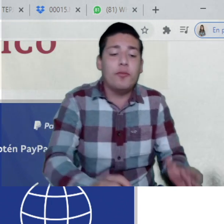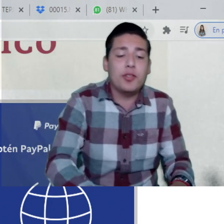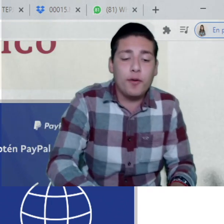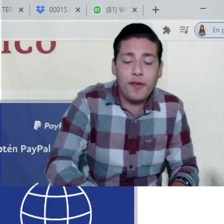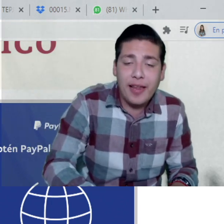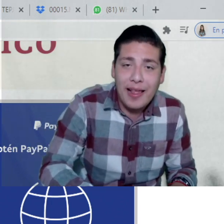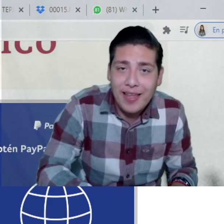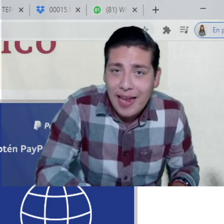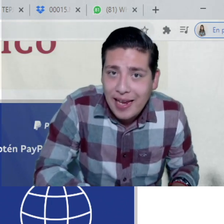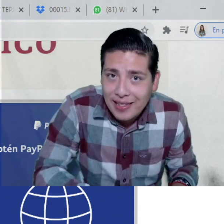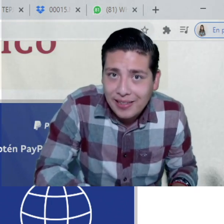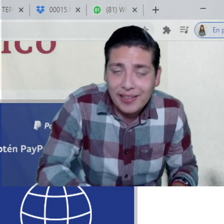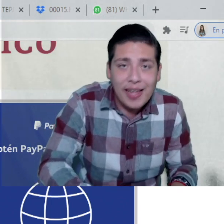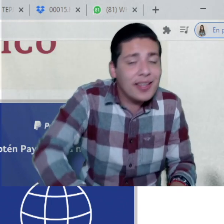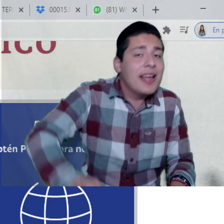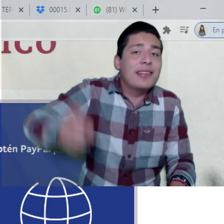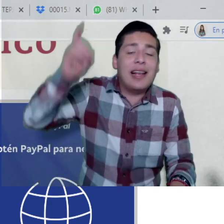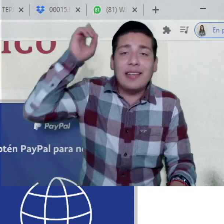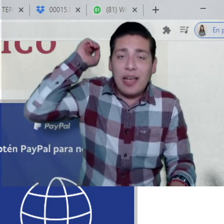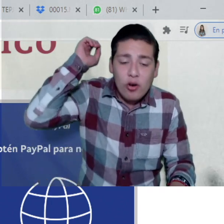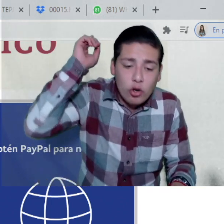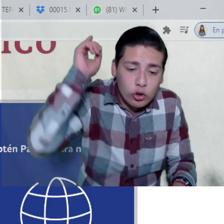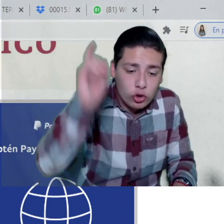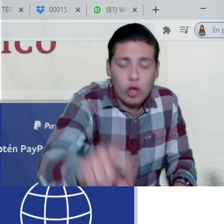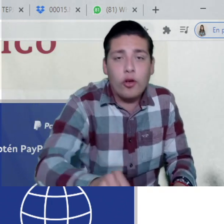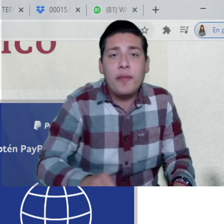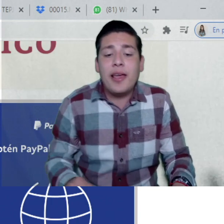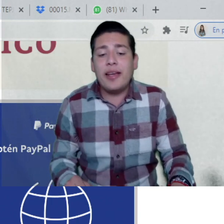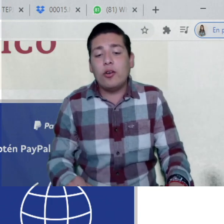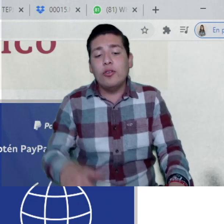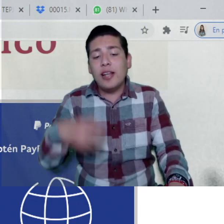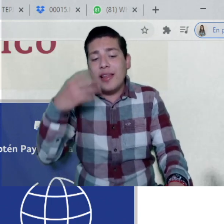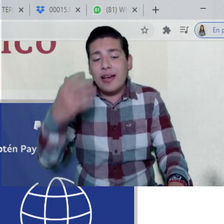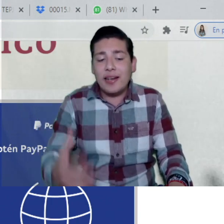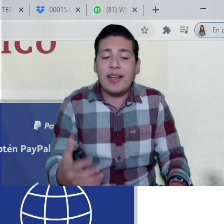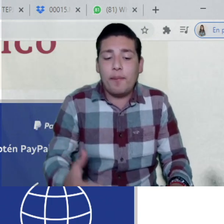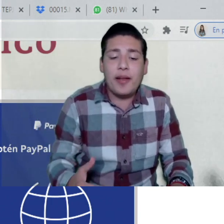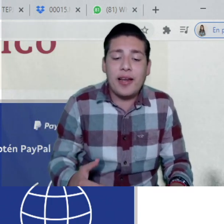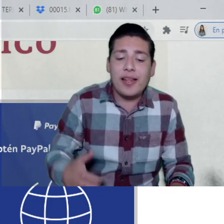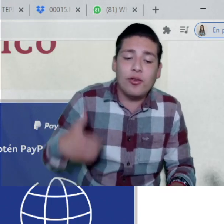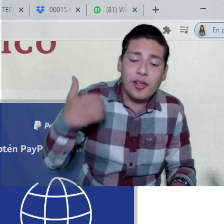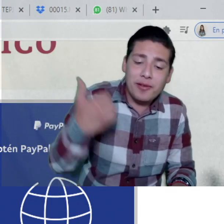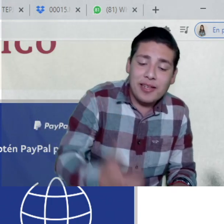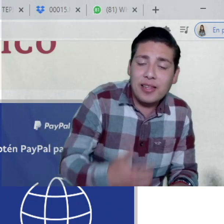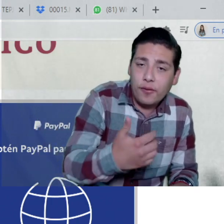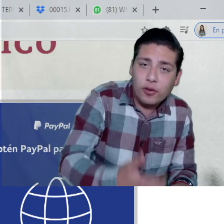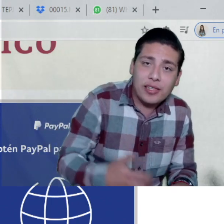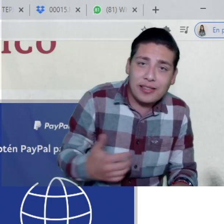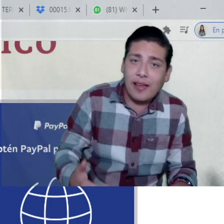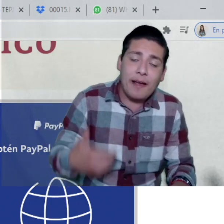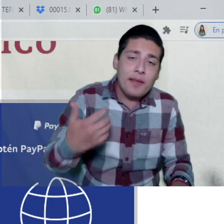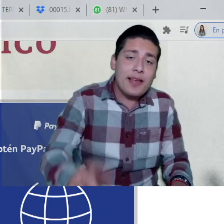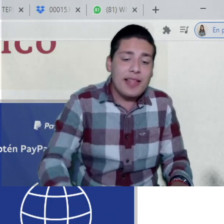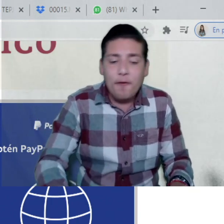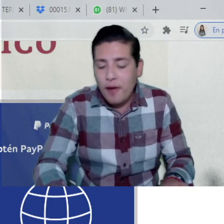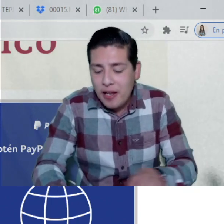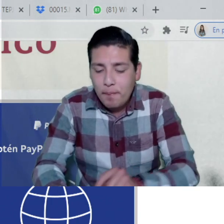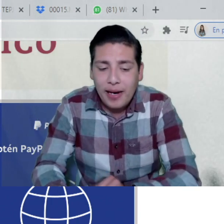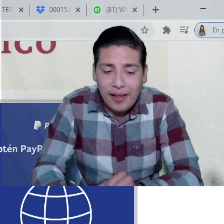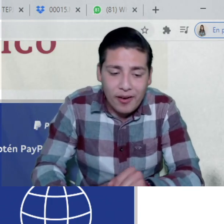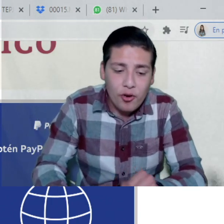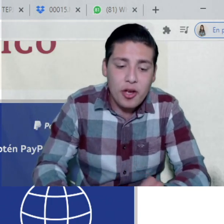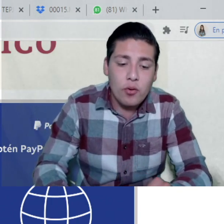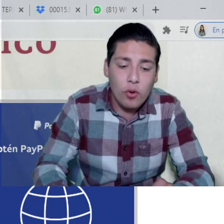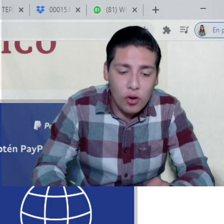de la Comisión Federal de Electricidad se lanzaron con todo en contra de Enrique Peña Nieto, de Vicente Fox Quesada y de